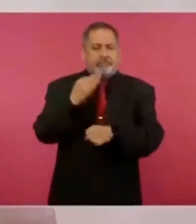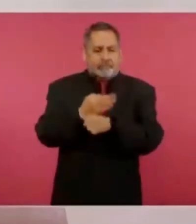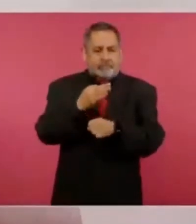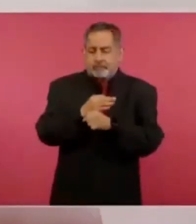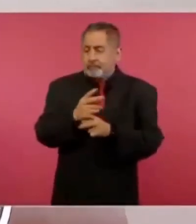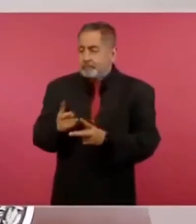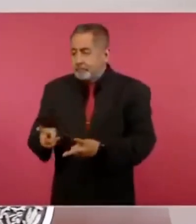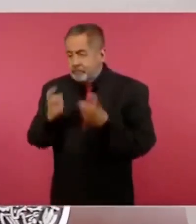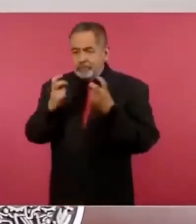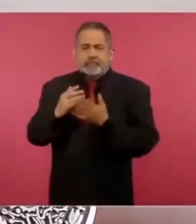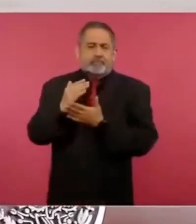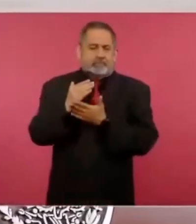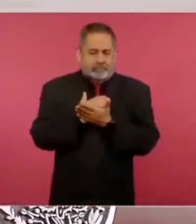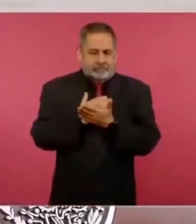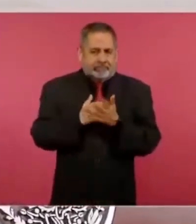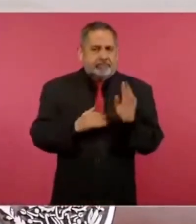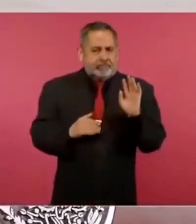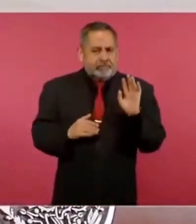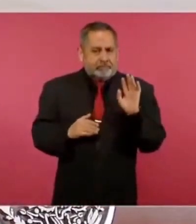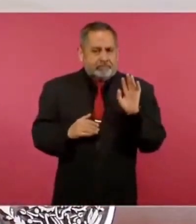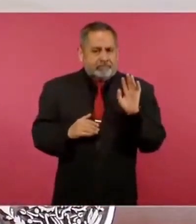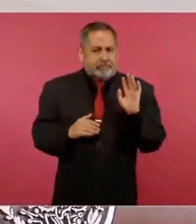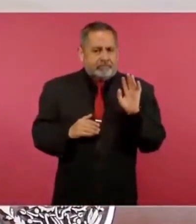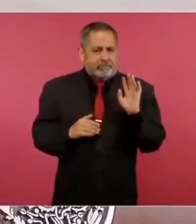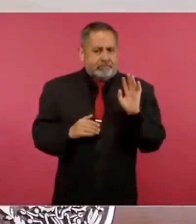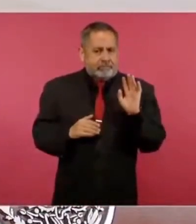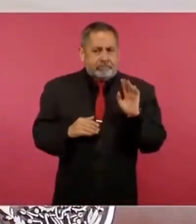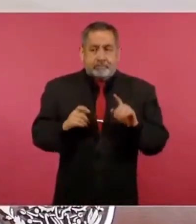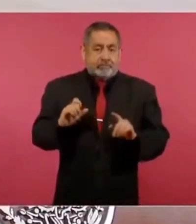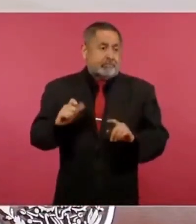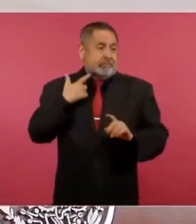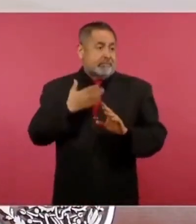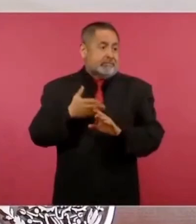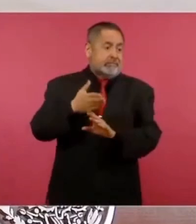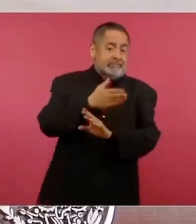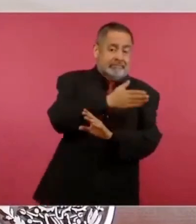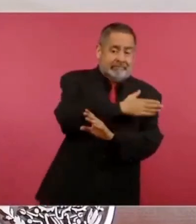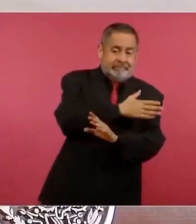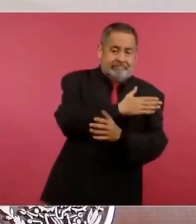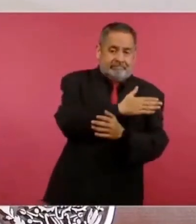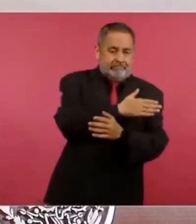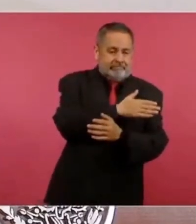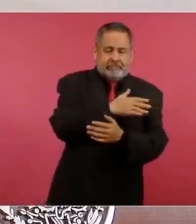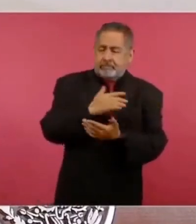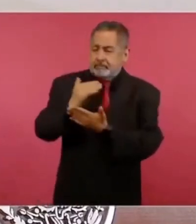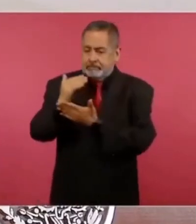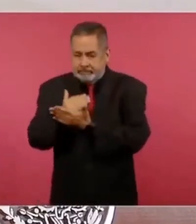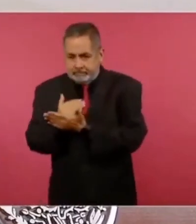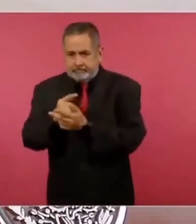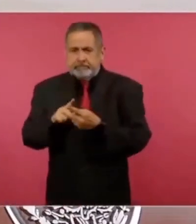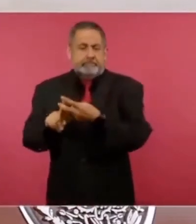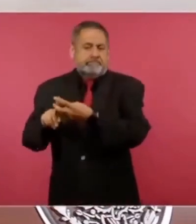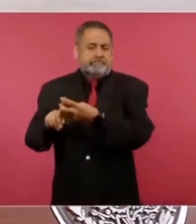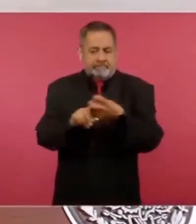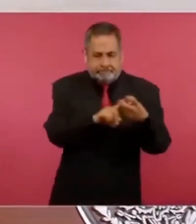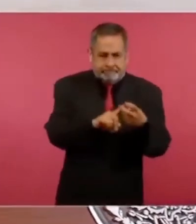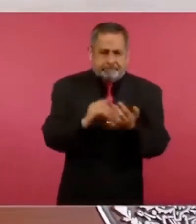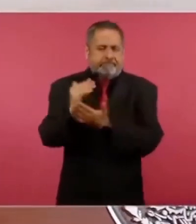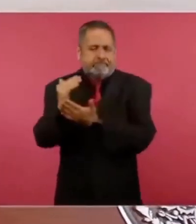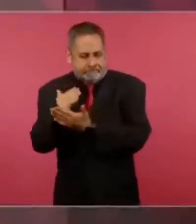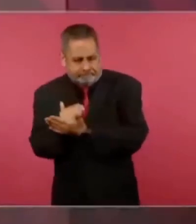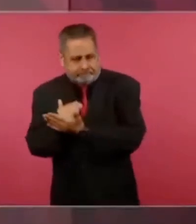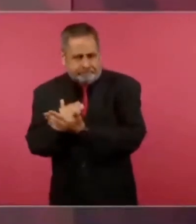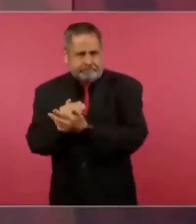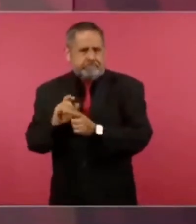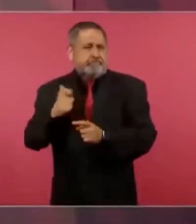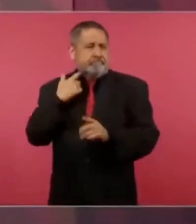robos que en los sexenios anteriores, hay menos secuestros que en